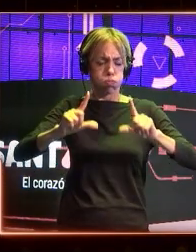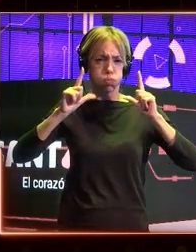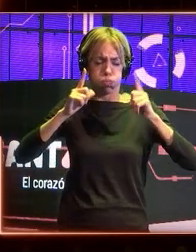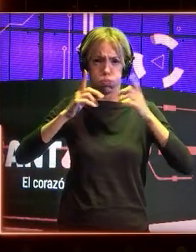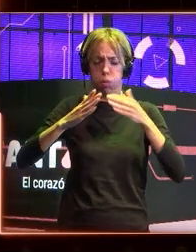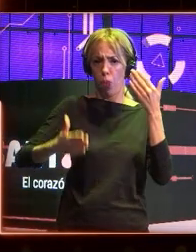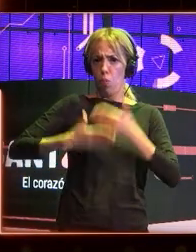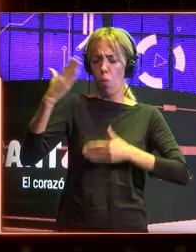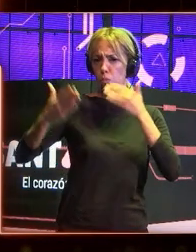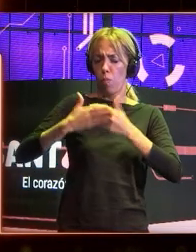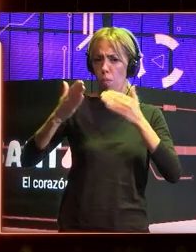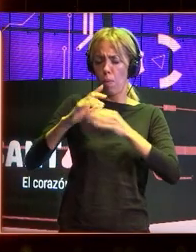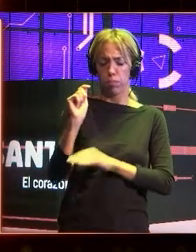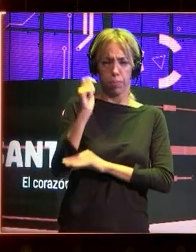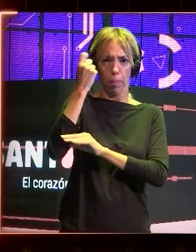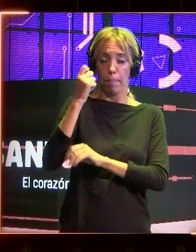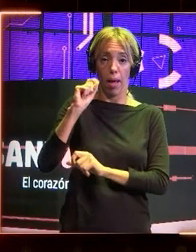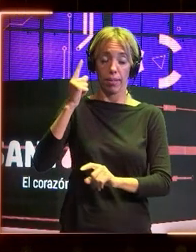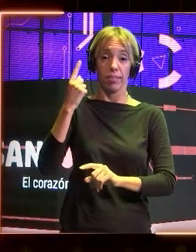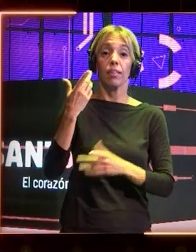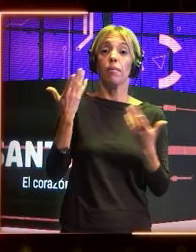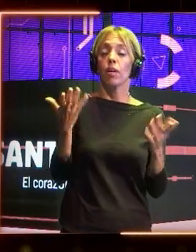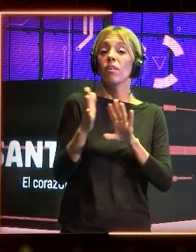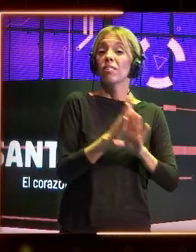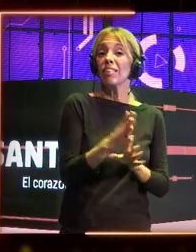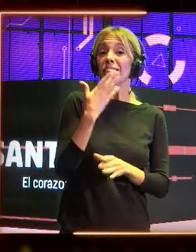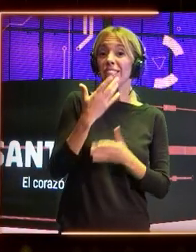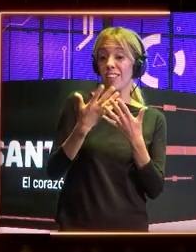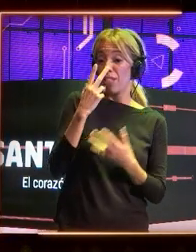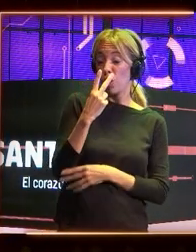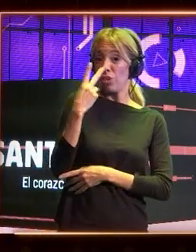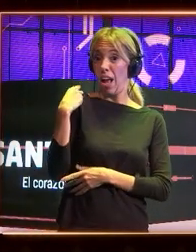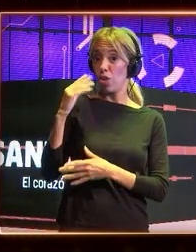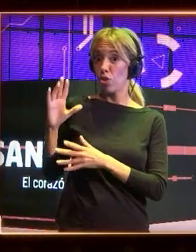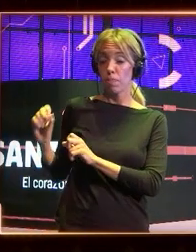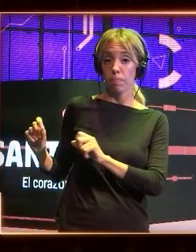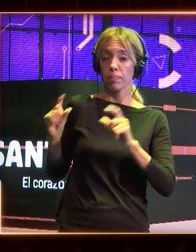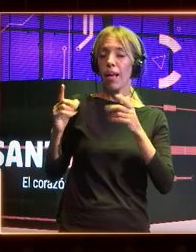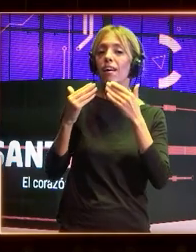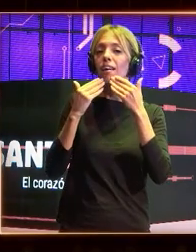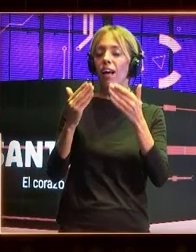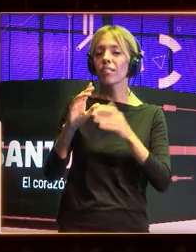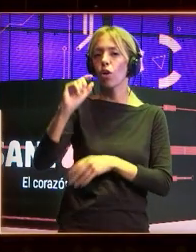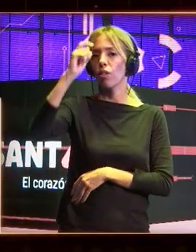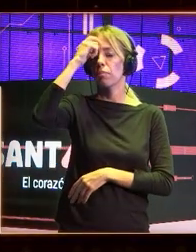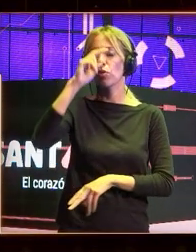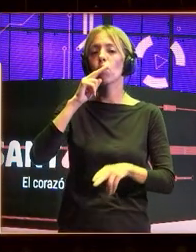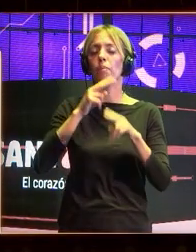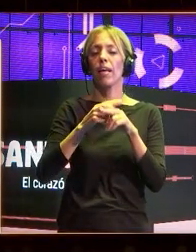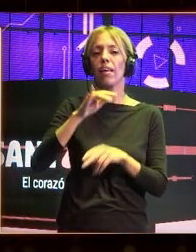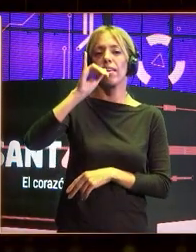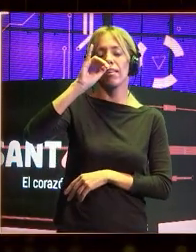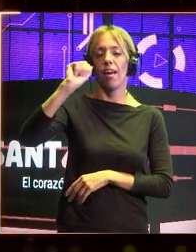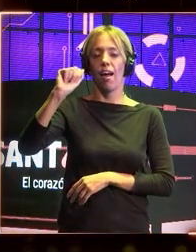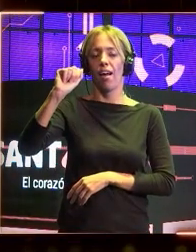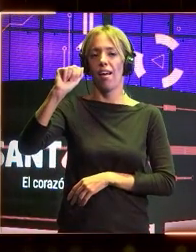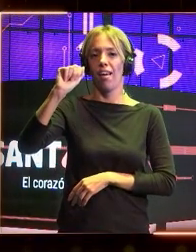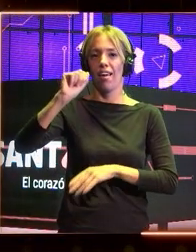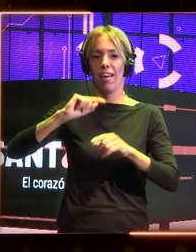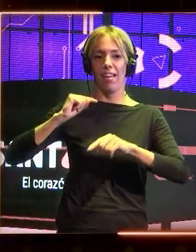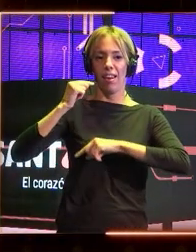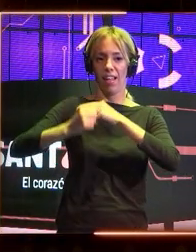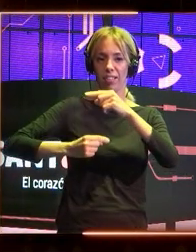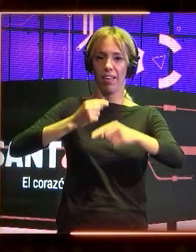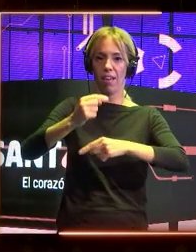pero si esto ha cobrado más importancia en los últimos dos años es a través del concepto de la ía generativa la